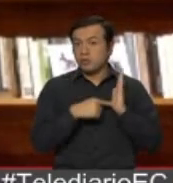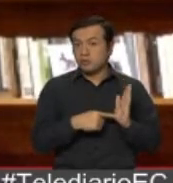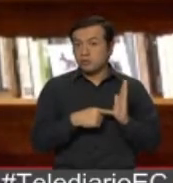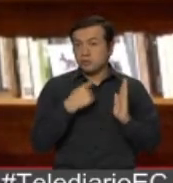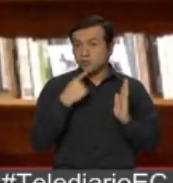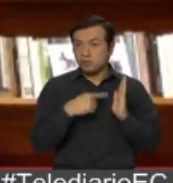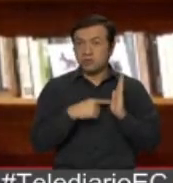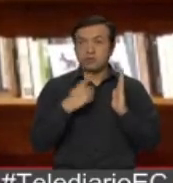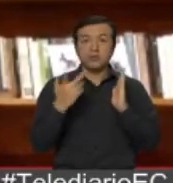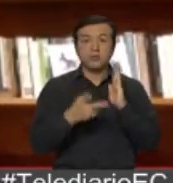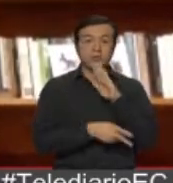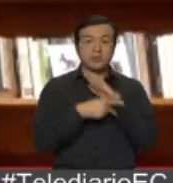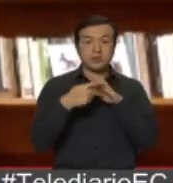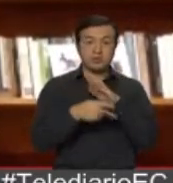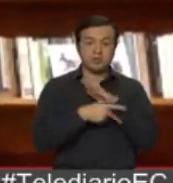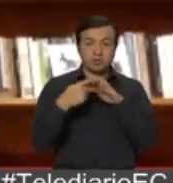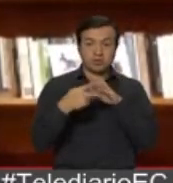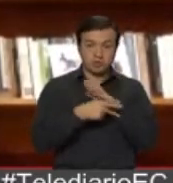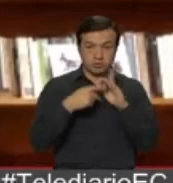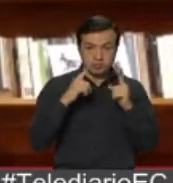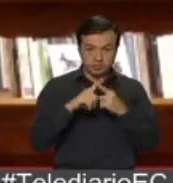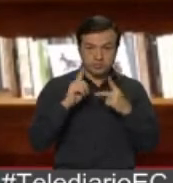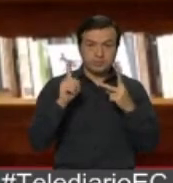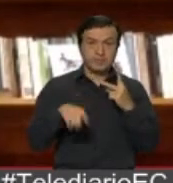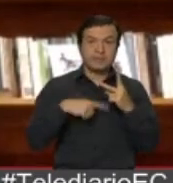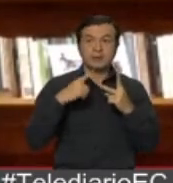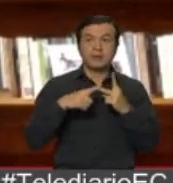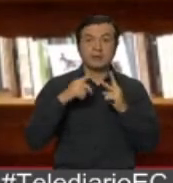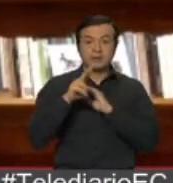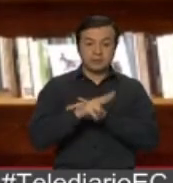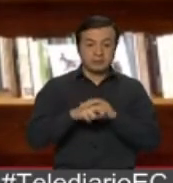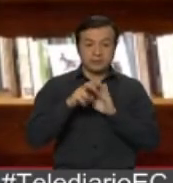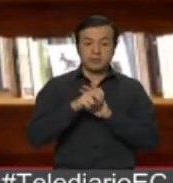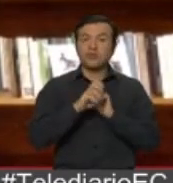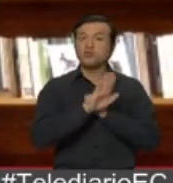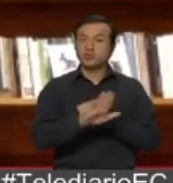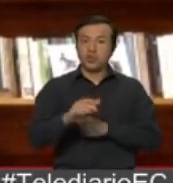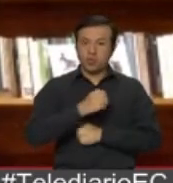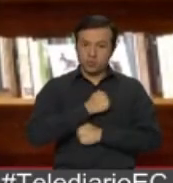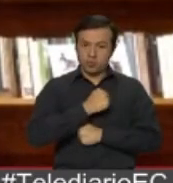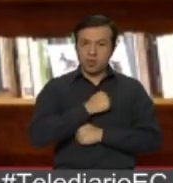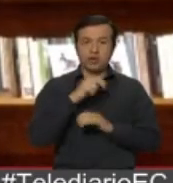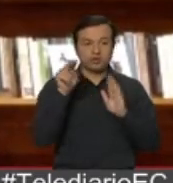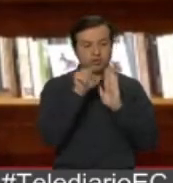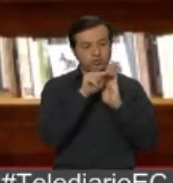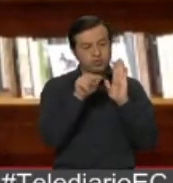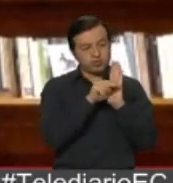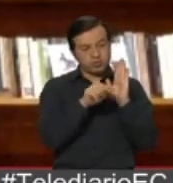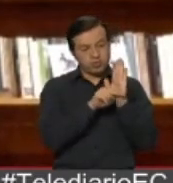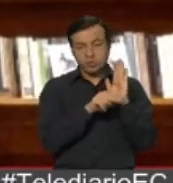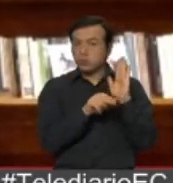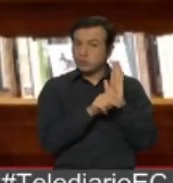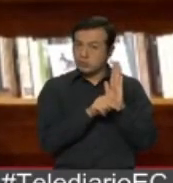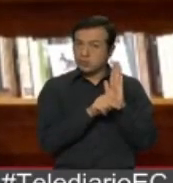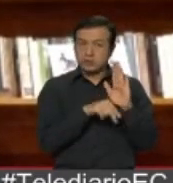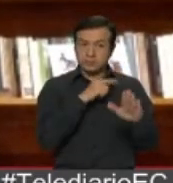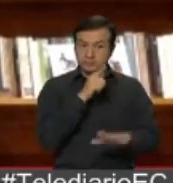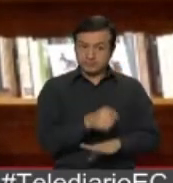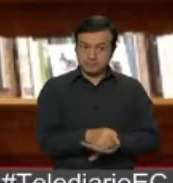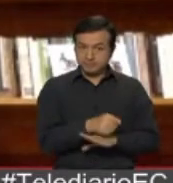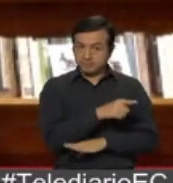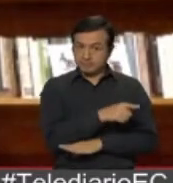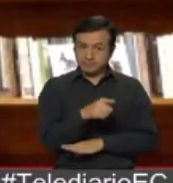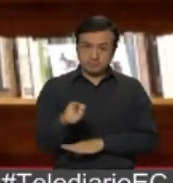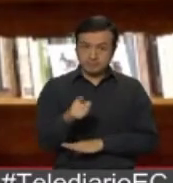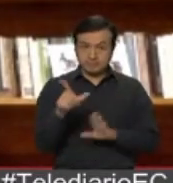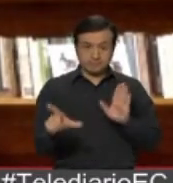de los petroleros, de los mineros, van cumpliendo estándares no solamente de exigencias dentro